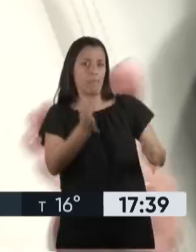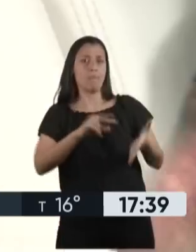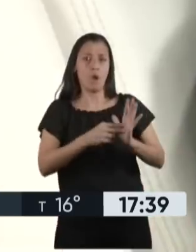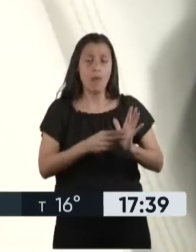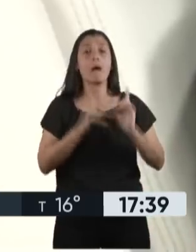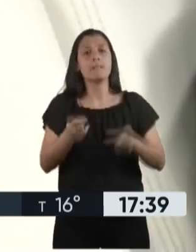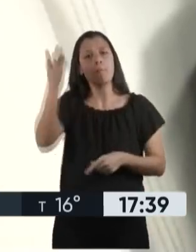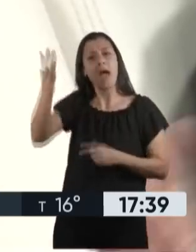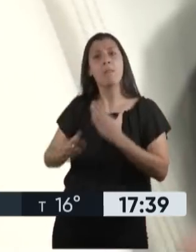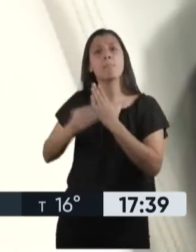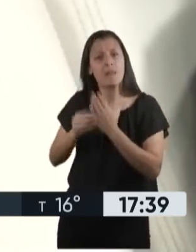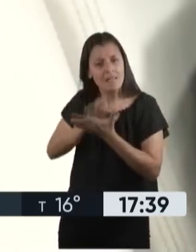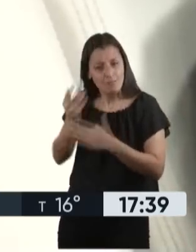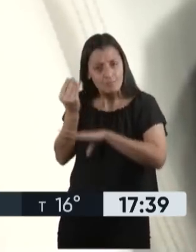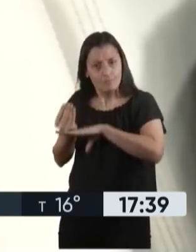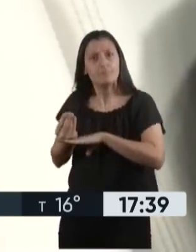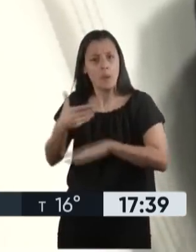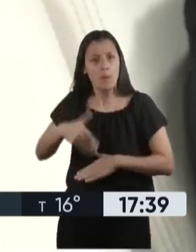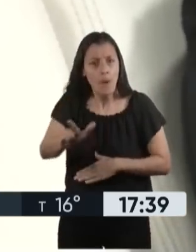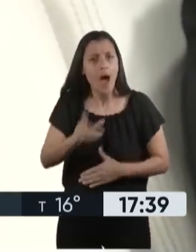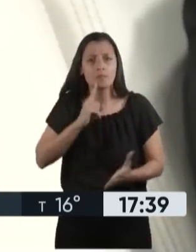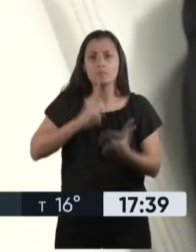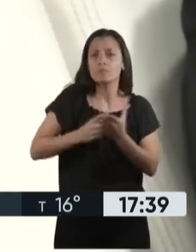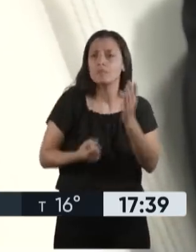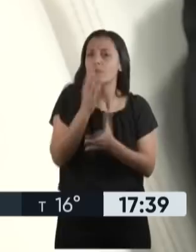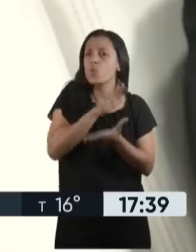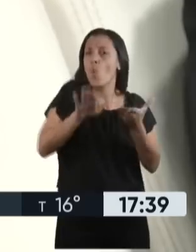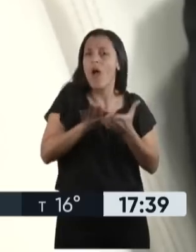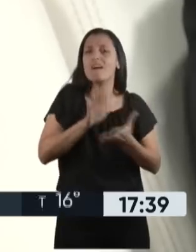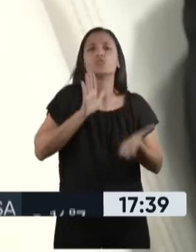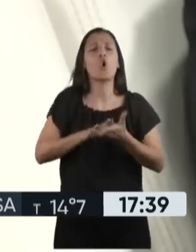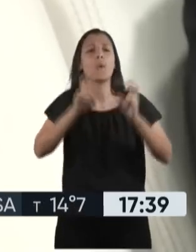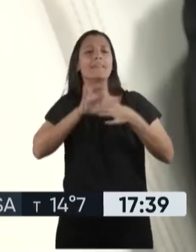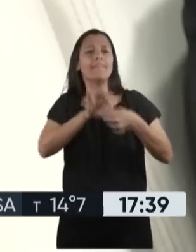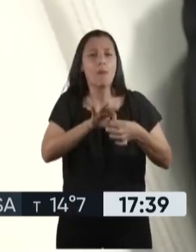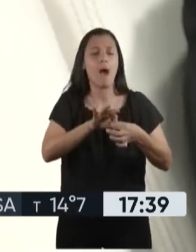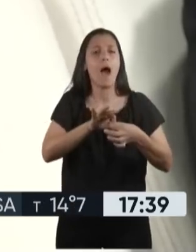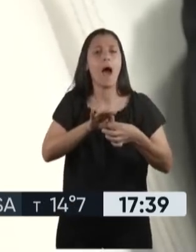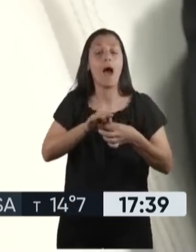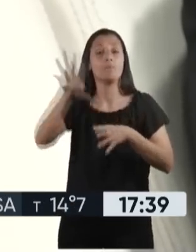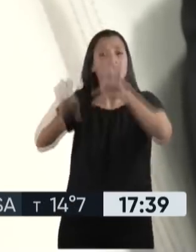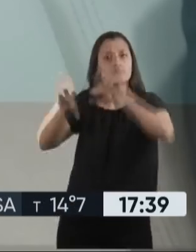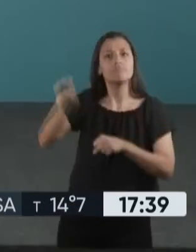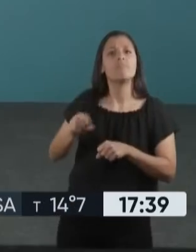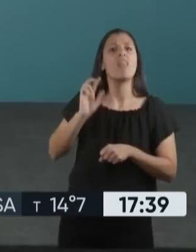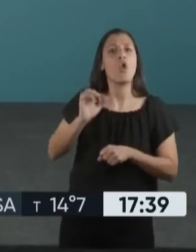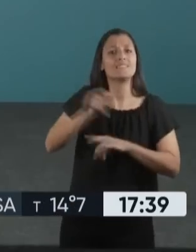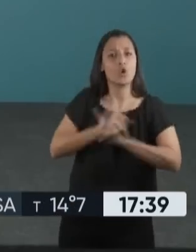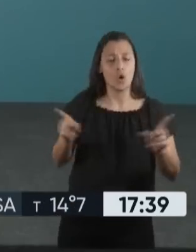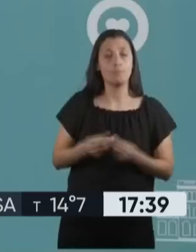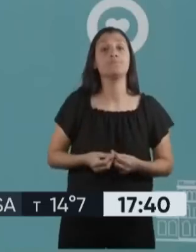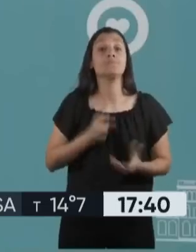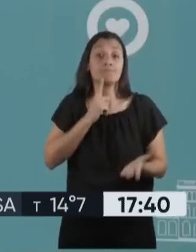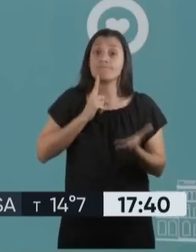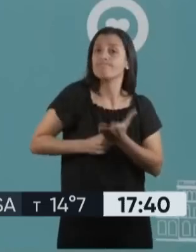ratificar o mantener o agudizar medidas en relación a el acceso a las divisas. Gracias. Las medidas se